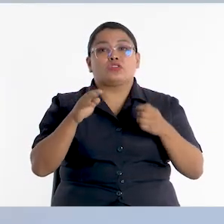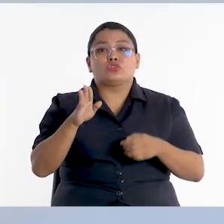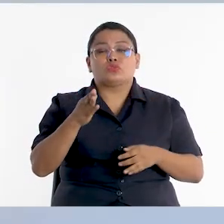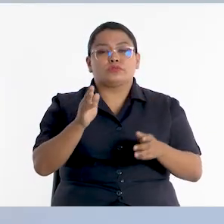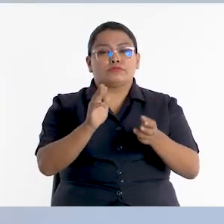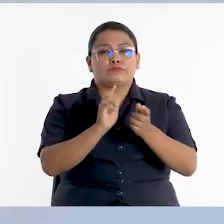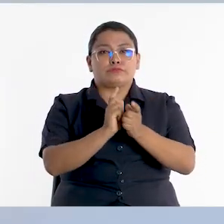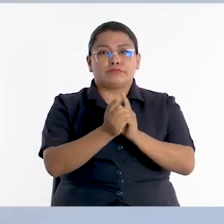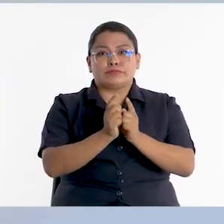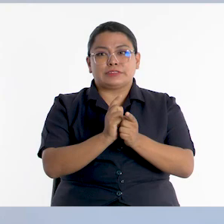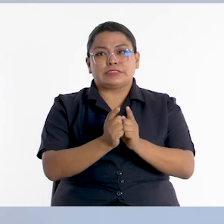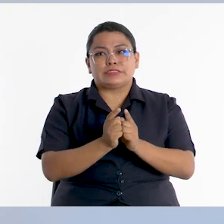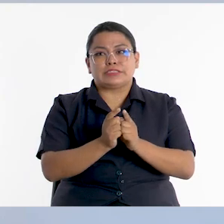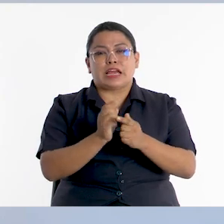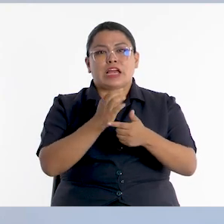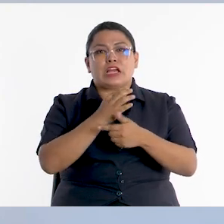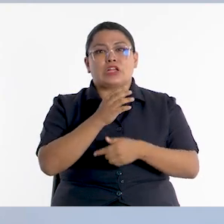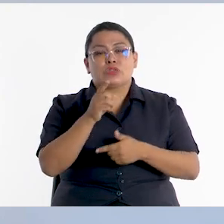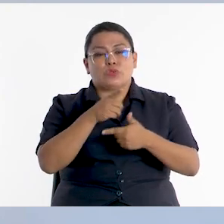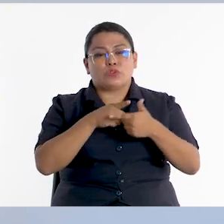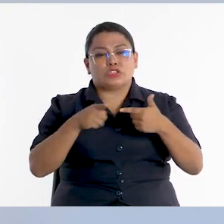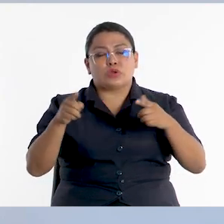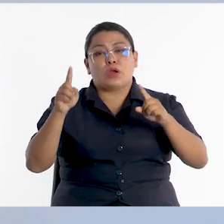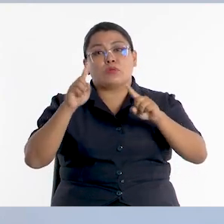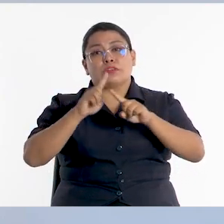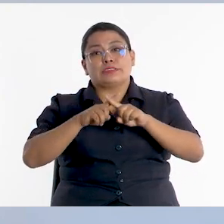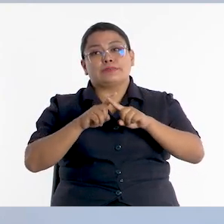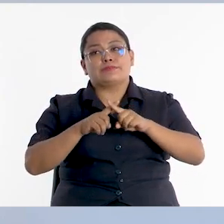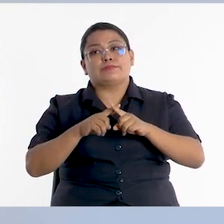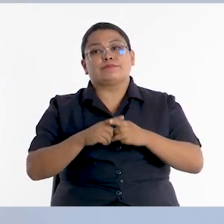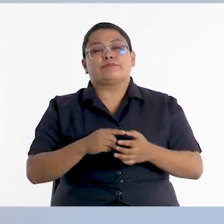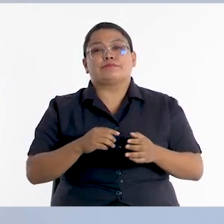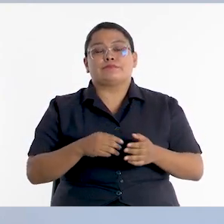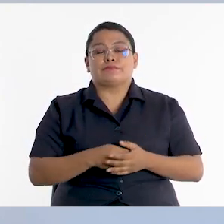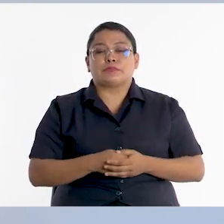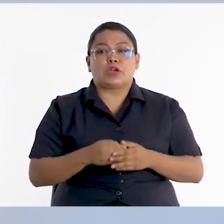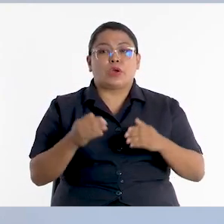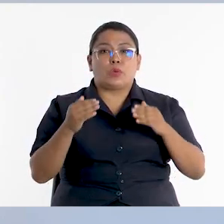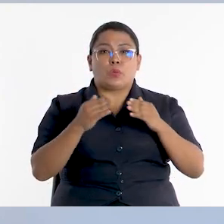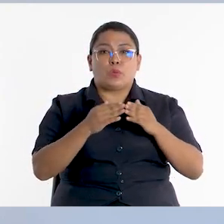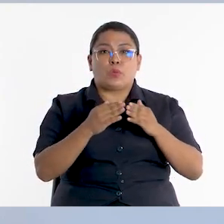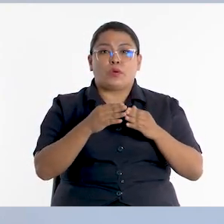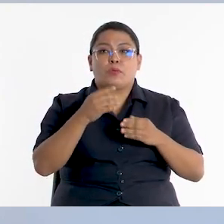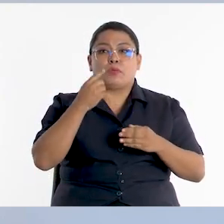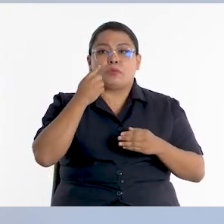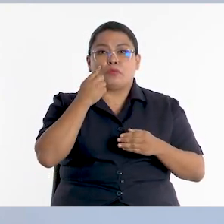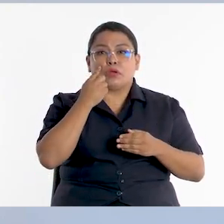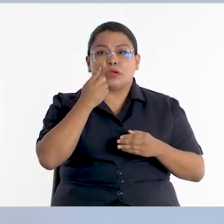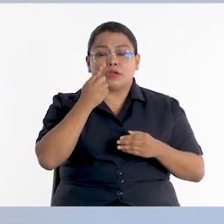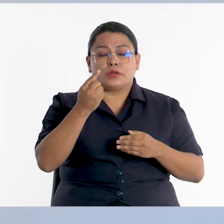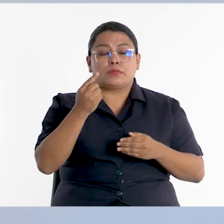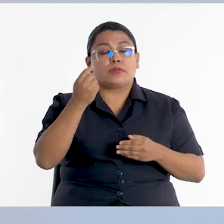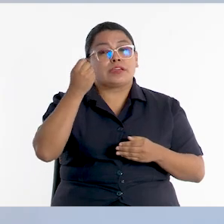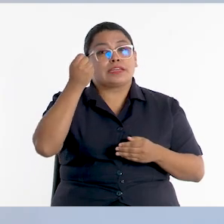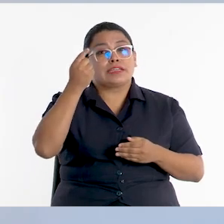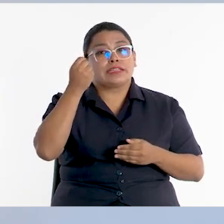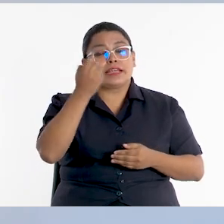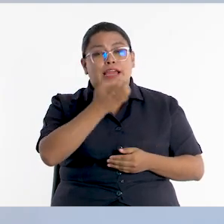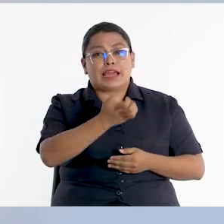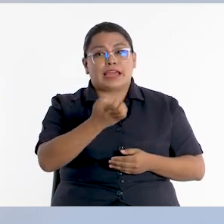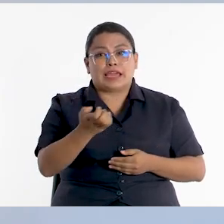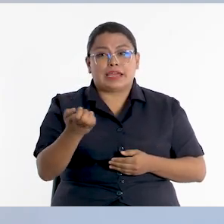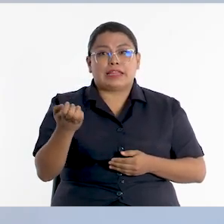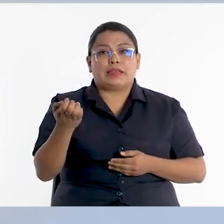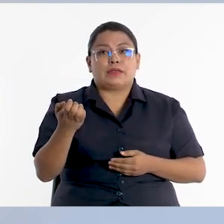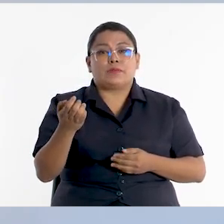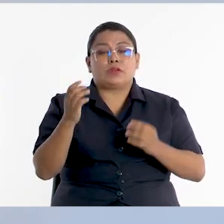hace uso de la relación que hay entre la división y la multiplicación. También tenemos que recalcar